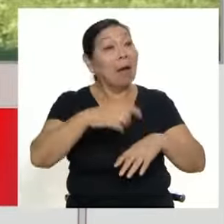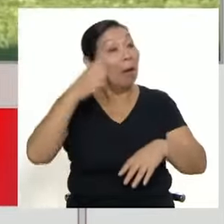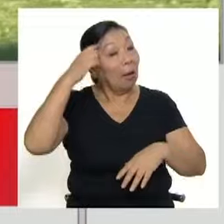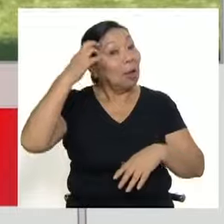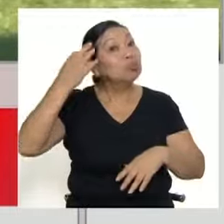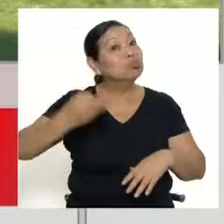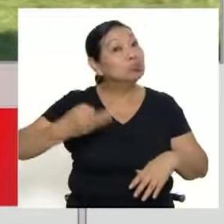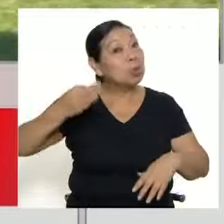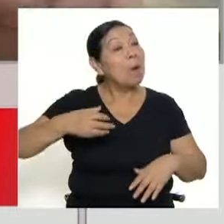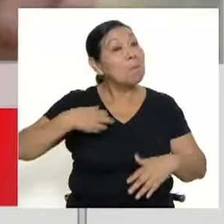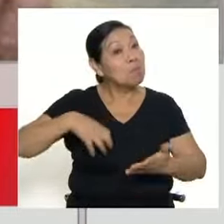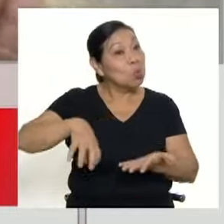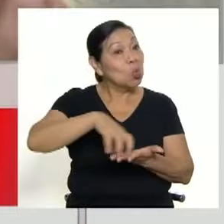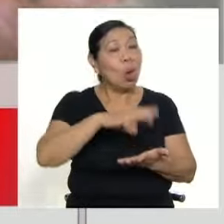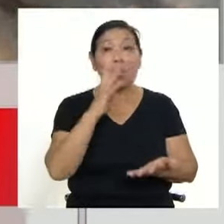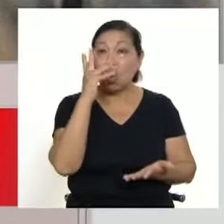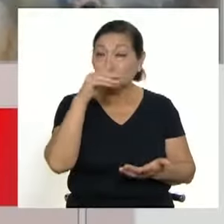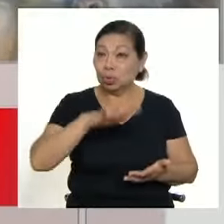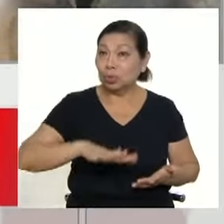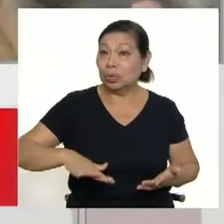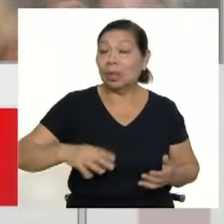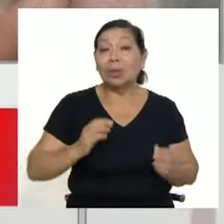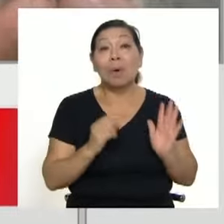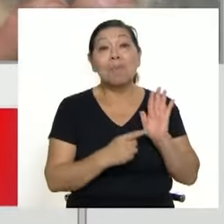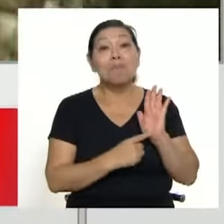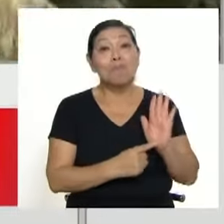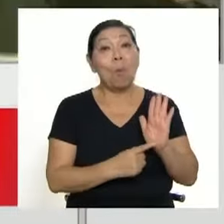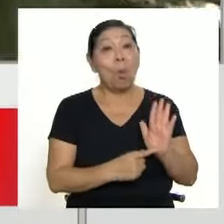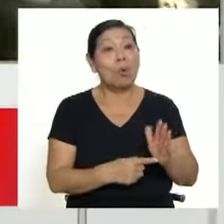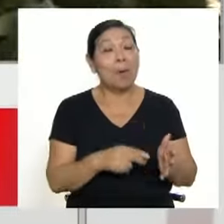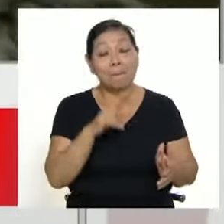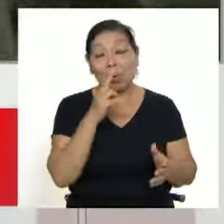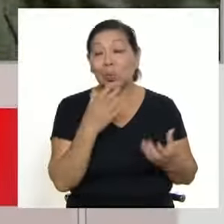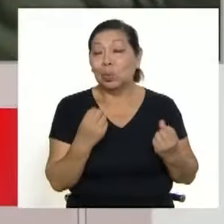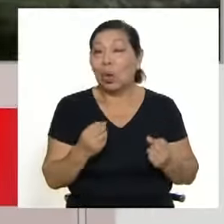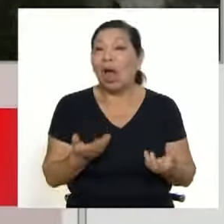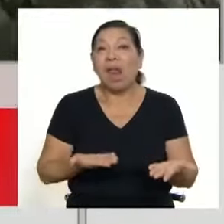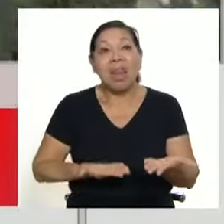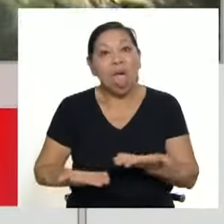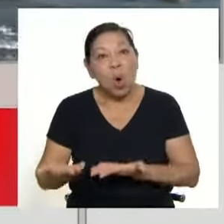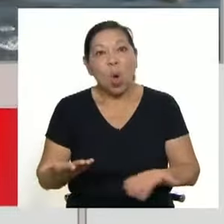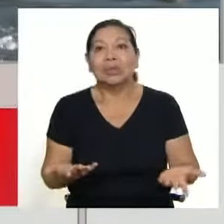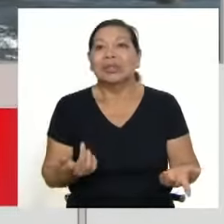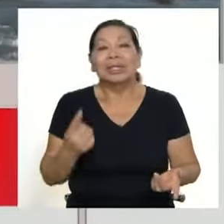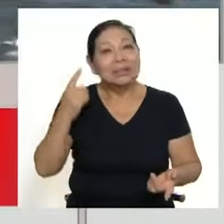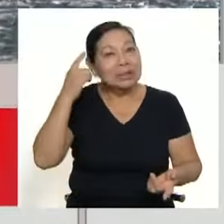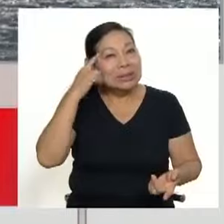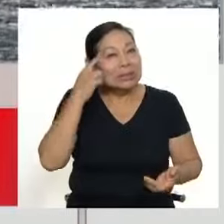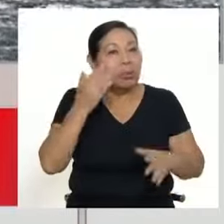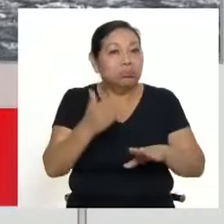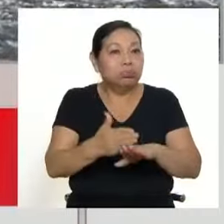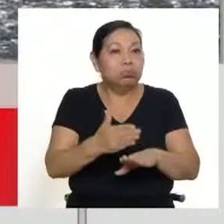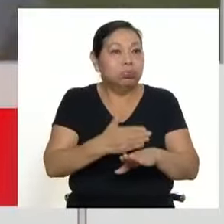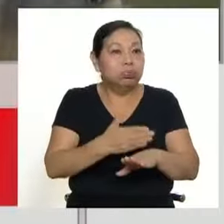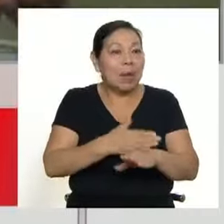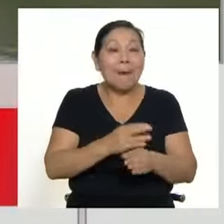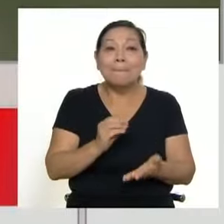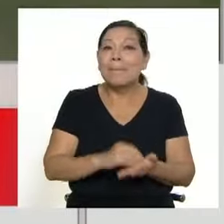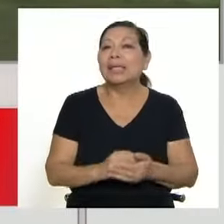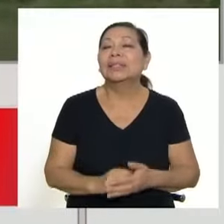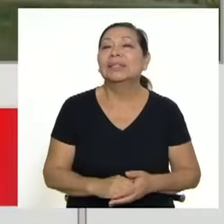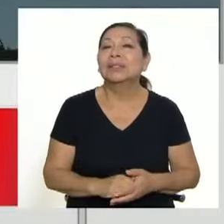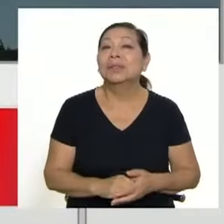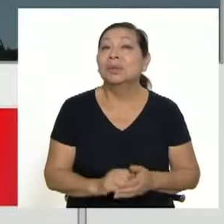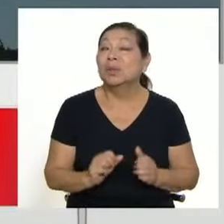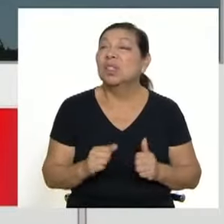creído, ha dicho, mi pueblo tiene cosas lindas, vamos a mostrárselas al resto del Perú, vamos a poner un negocio que nos sirva y vamos a desarrollarnos más.